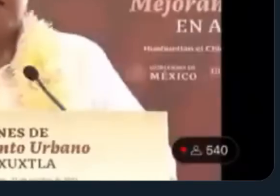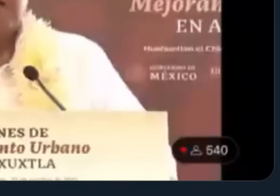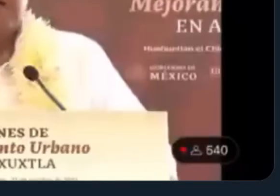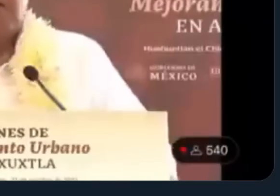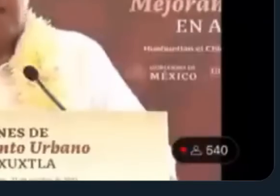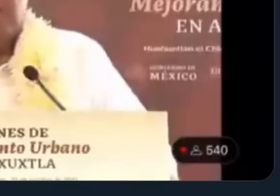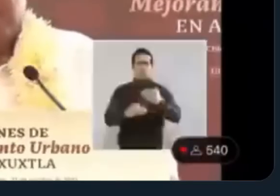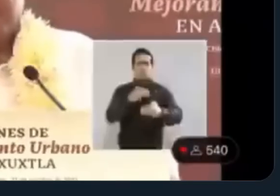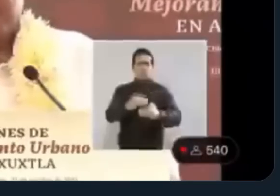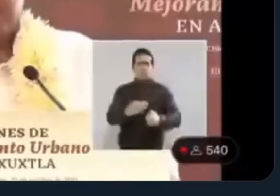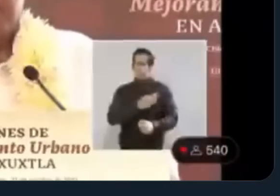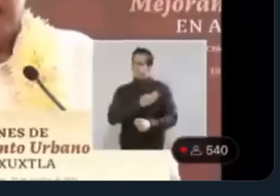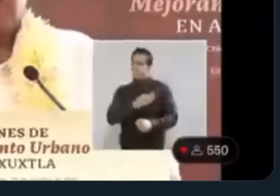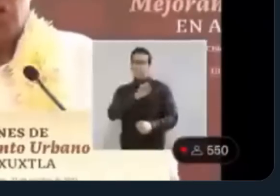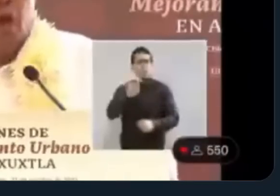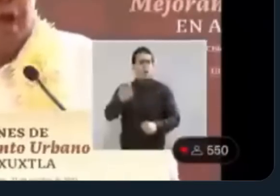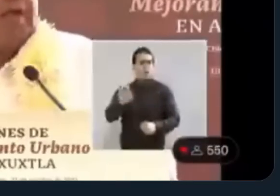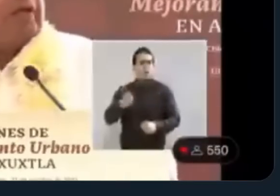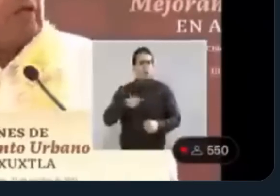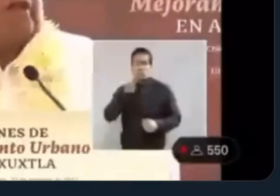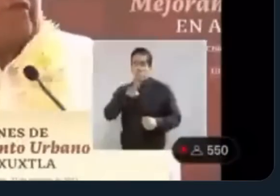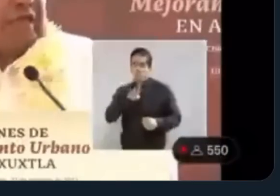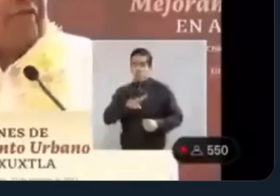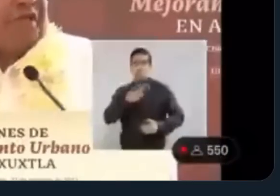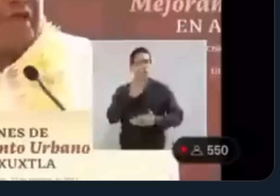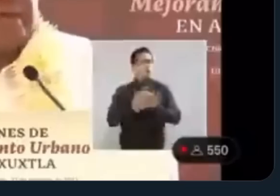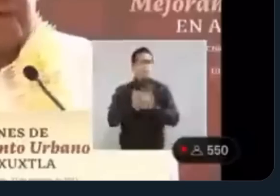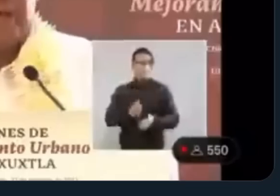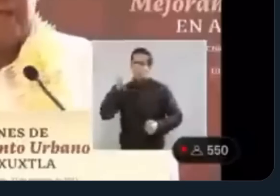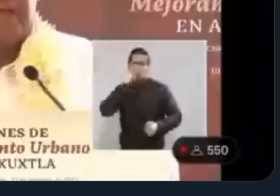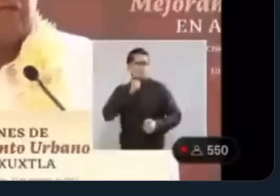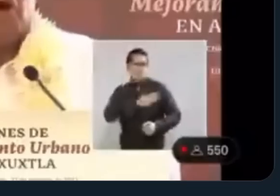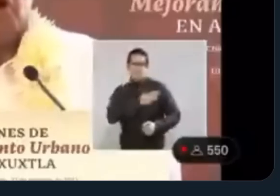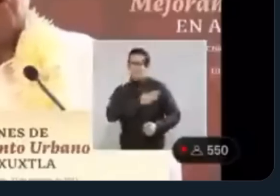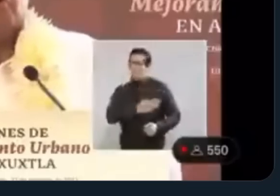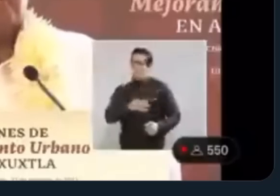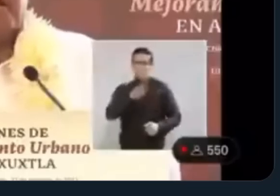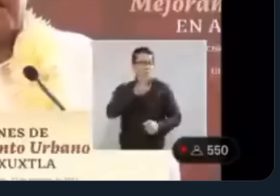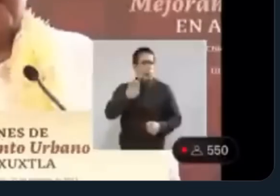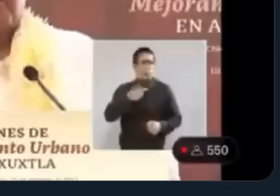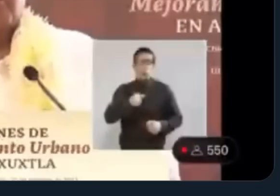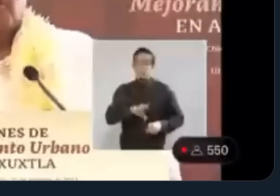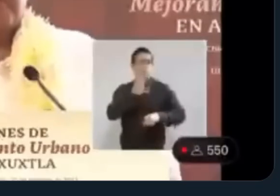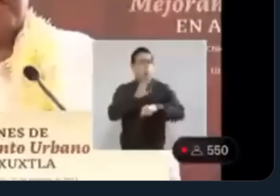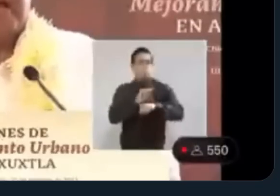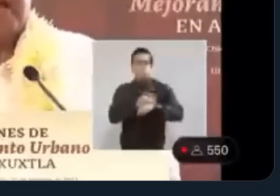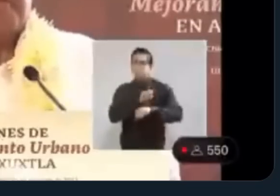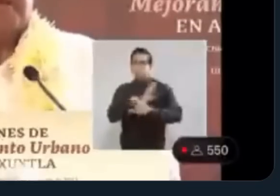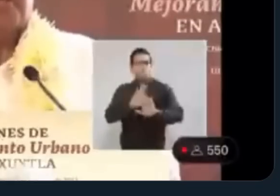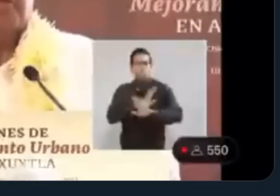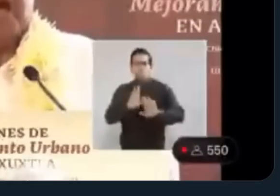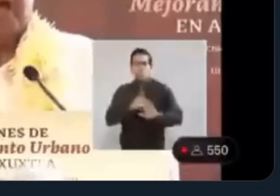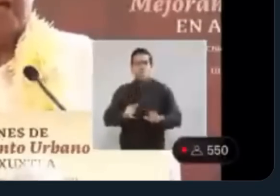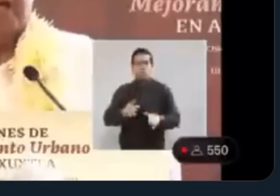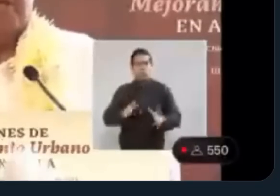de Puebla les dijo, señoritos de la CENTE o el CENTE, a mí no me van a intimidar. Esto